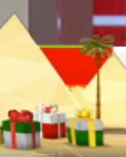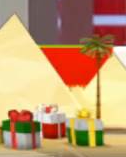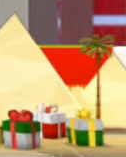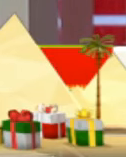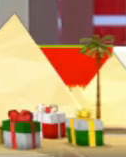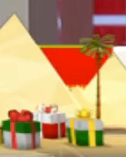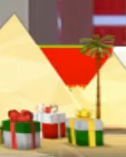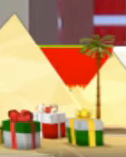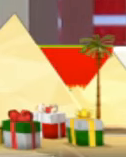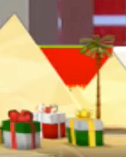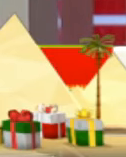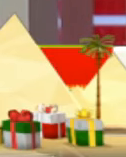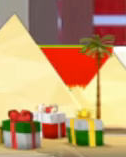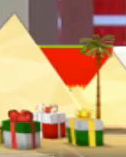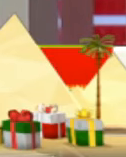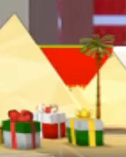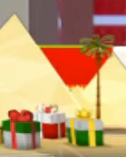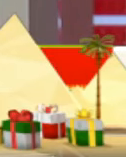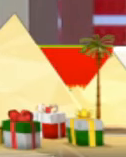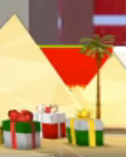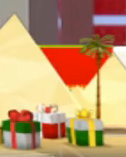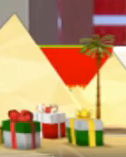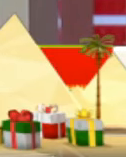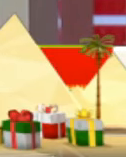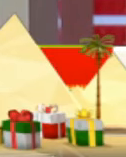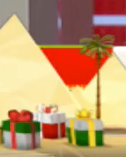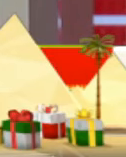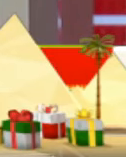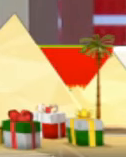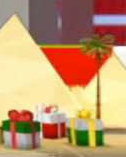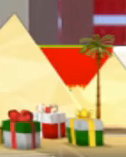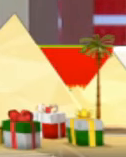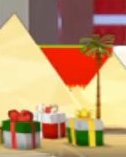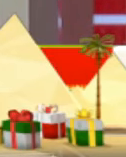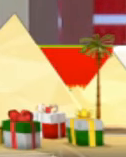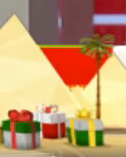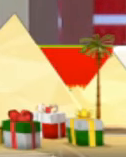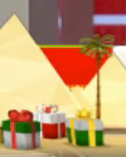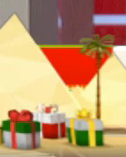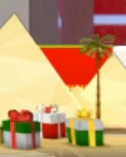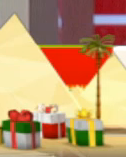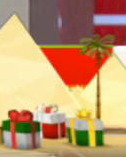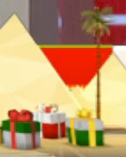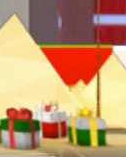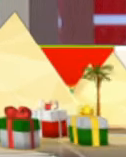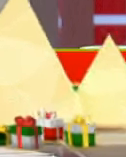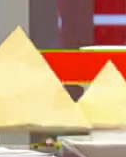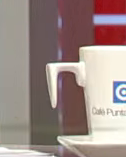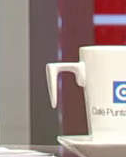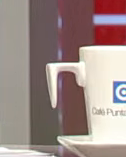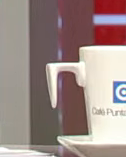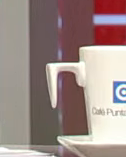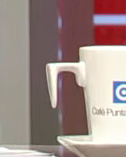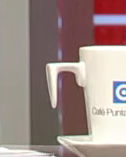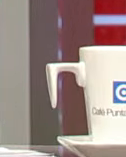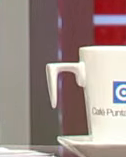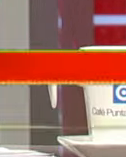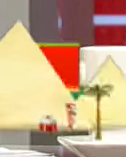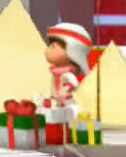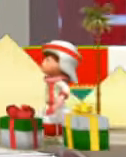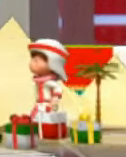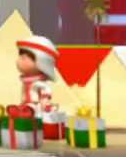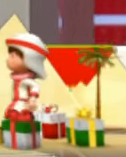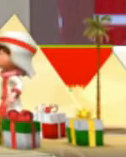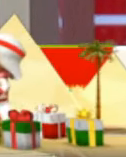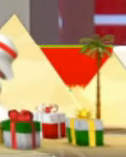invertirlo en el patrimonio para usted y para los suyos. Ya sé que en su mente loca dijo, no me va a alcanzar. ¿Por qué no le da la oportunidad a los expertos